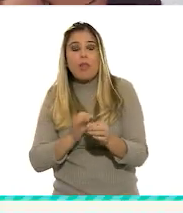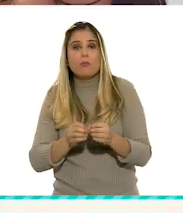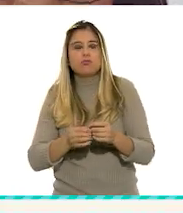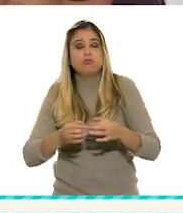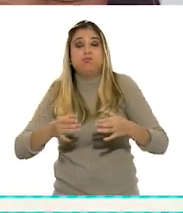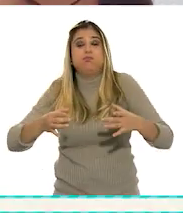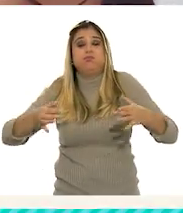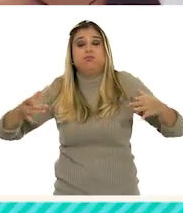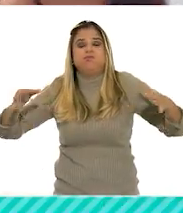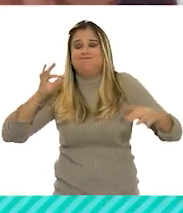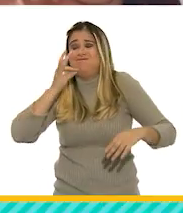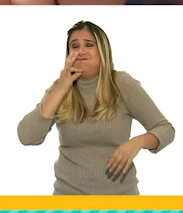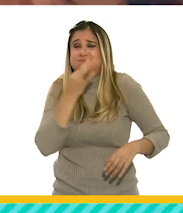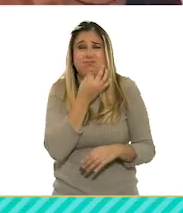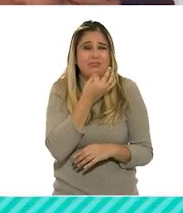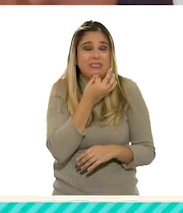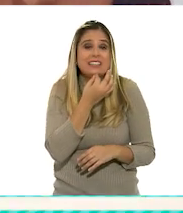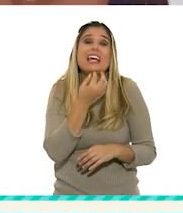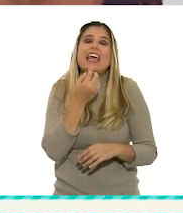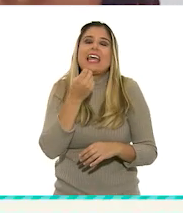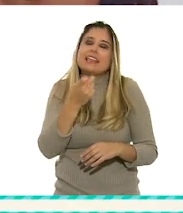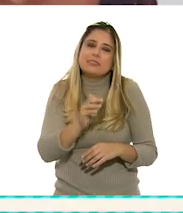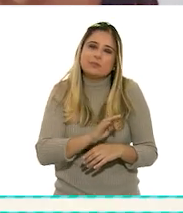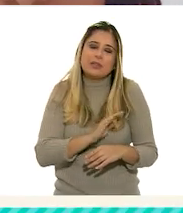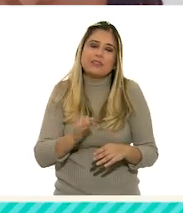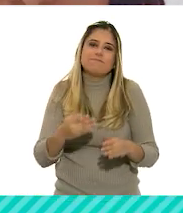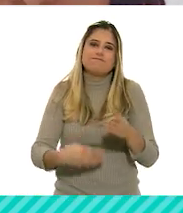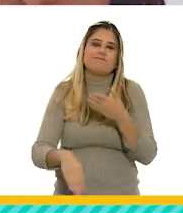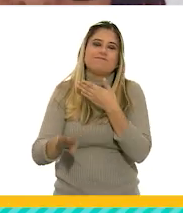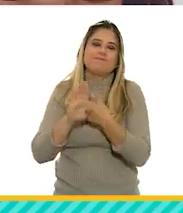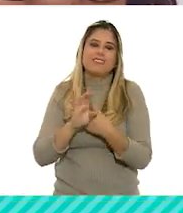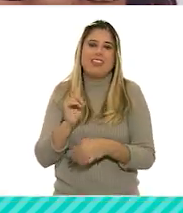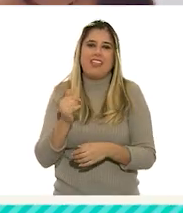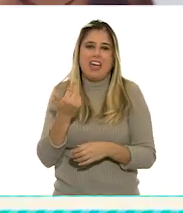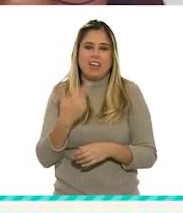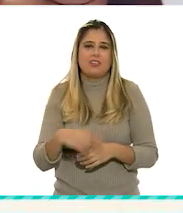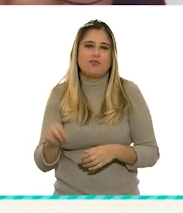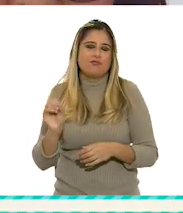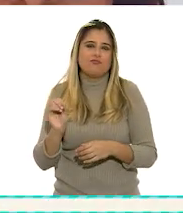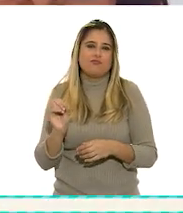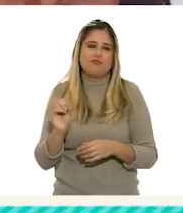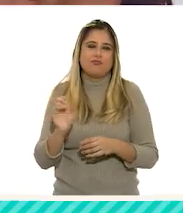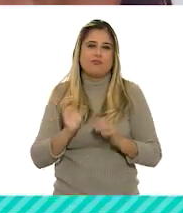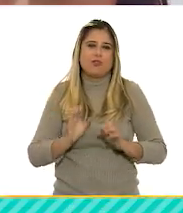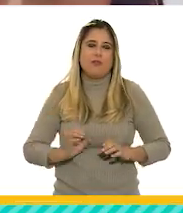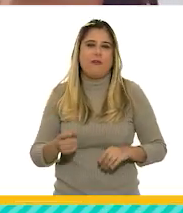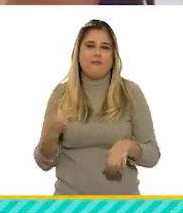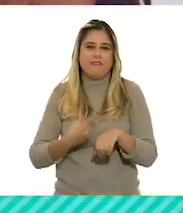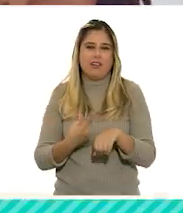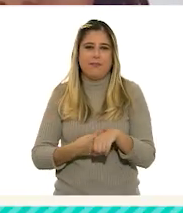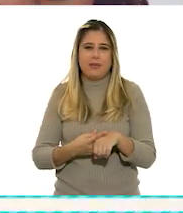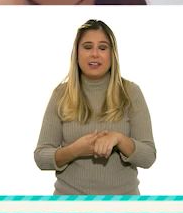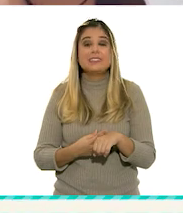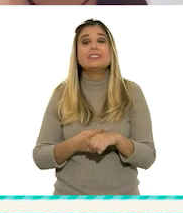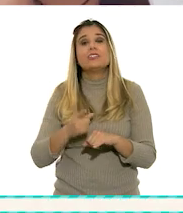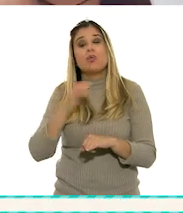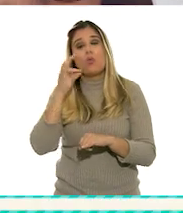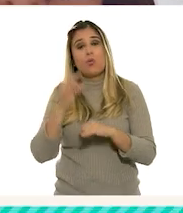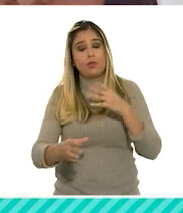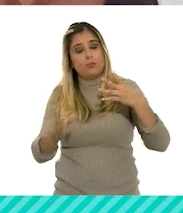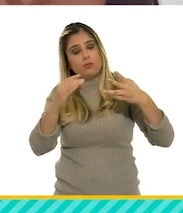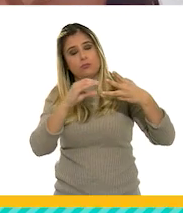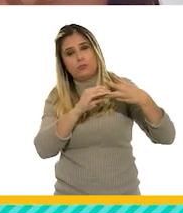multiplicarse de manera rápida y obviamente esto puede generar diferentes enfermedades. Y